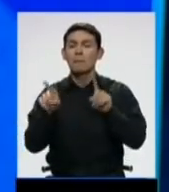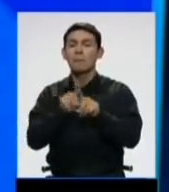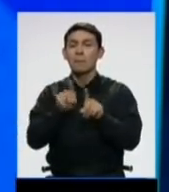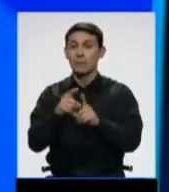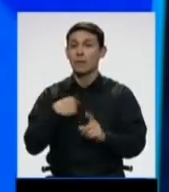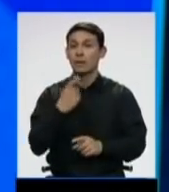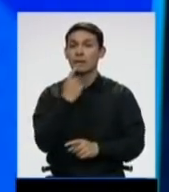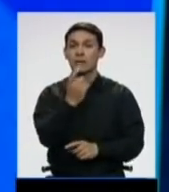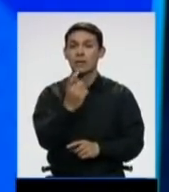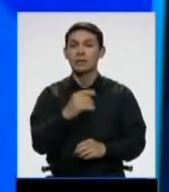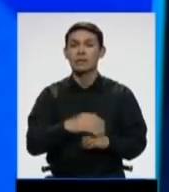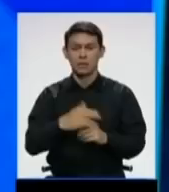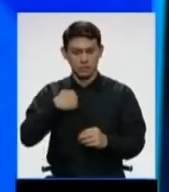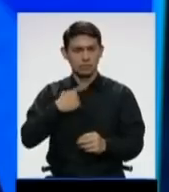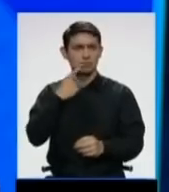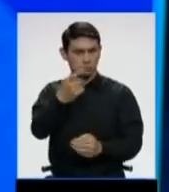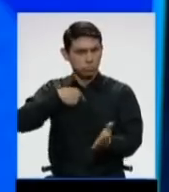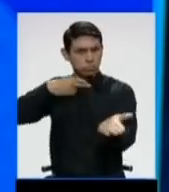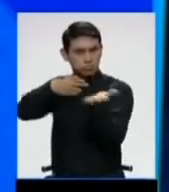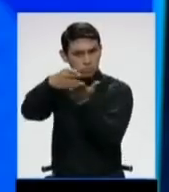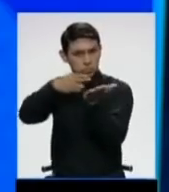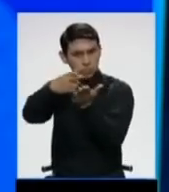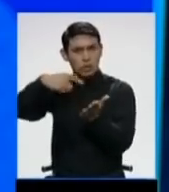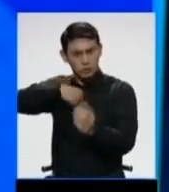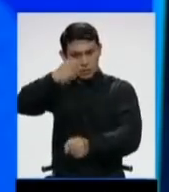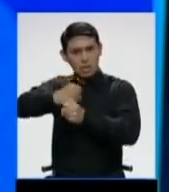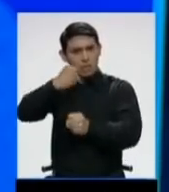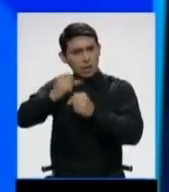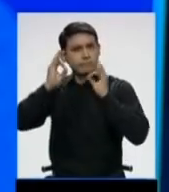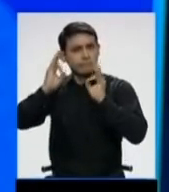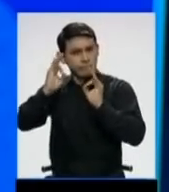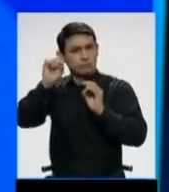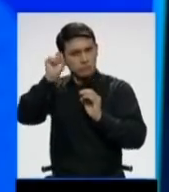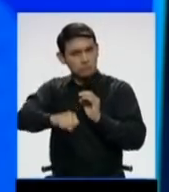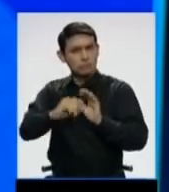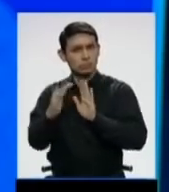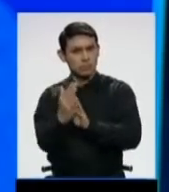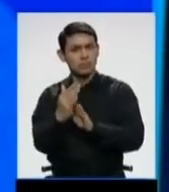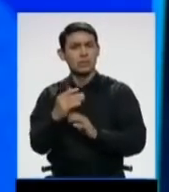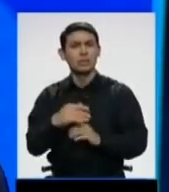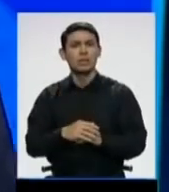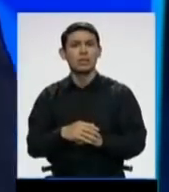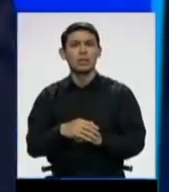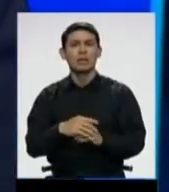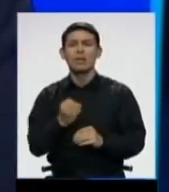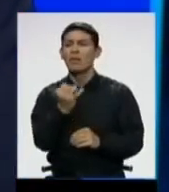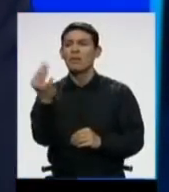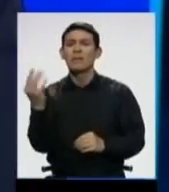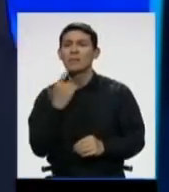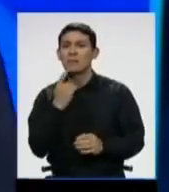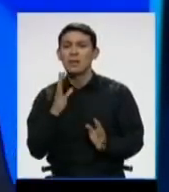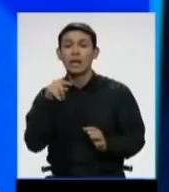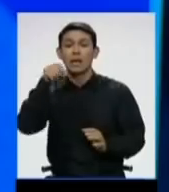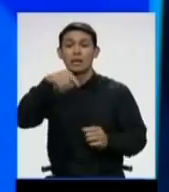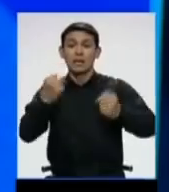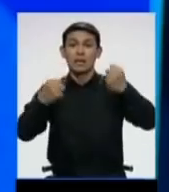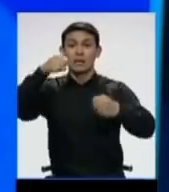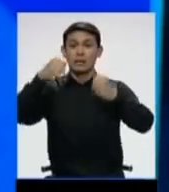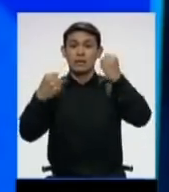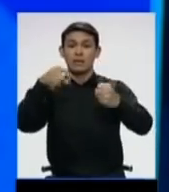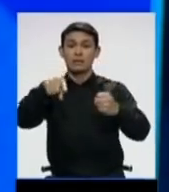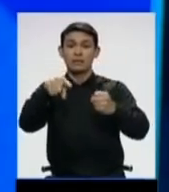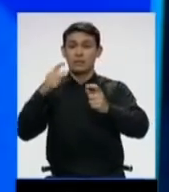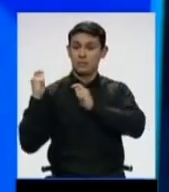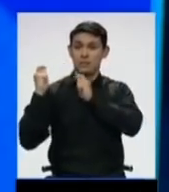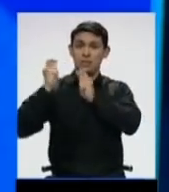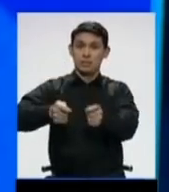y para usted que sepa que soy honesto y que trabajo con eficiencia y con decencia y que sí trabajo, como dicen otros que no, este vehículo donado por